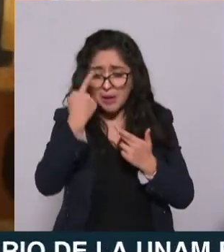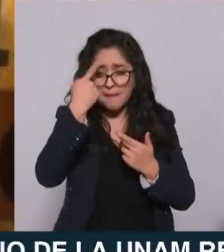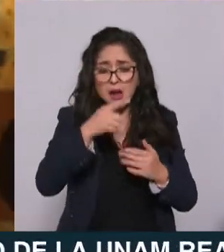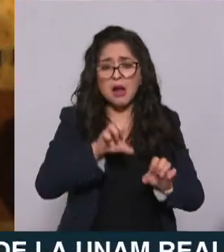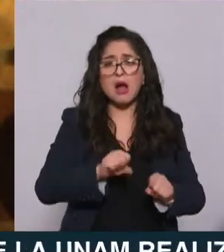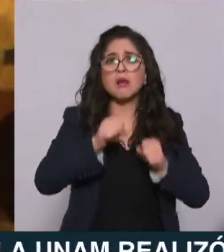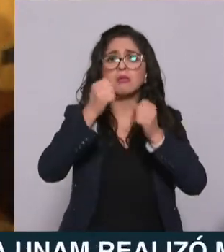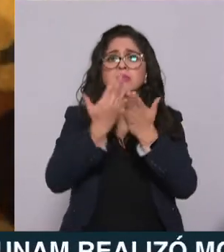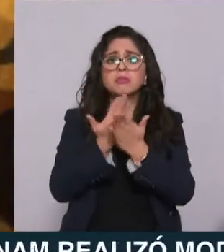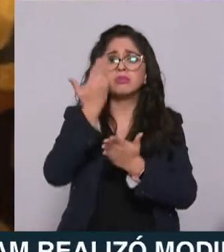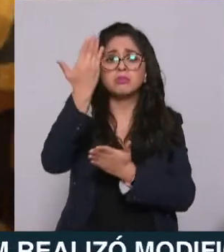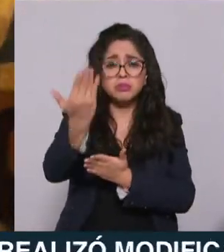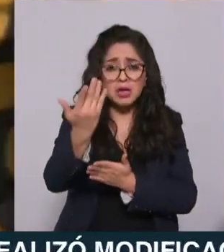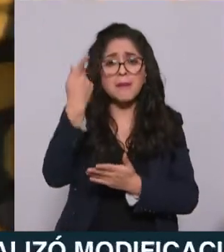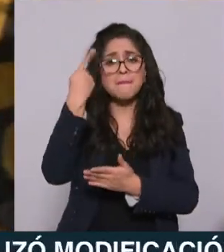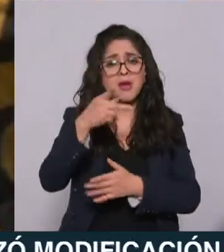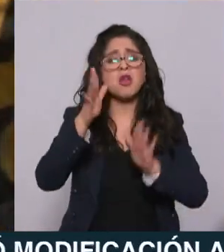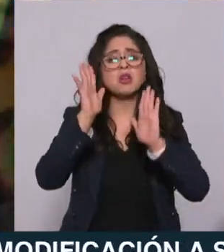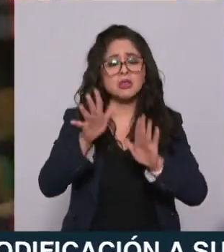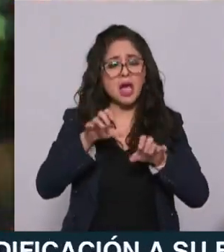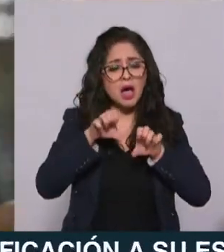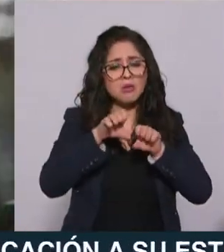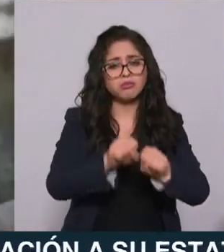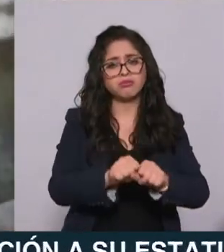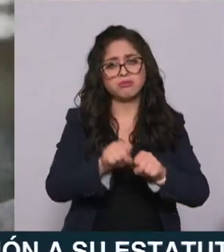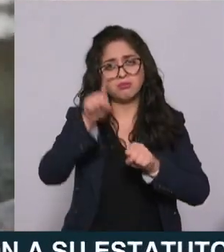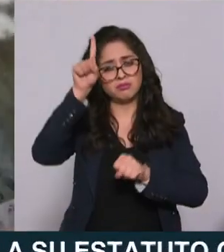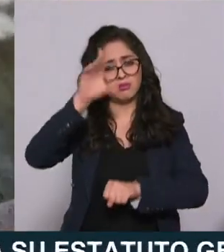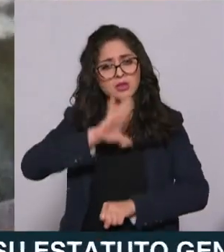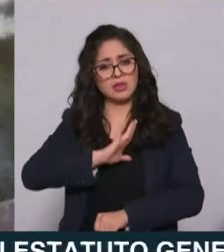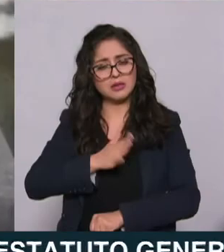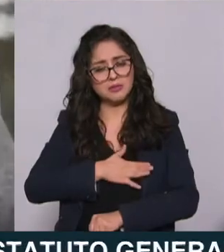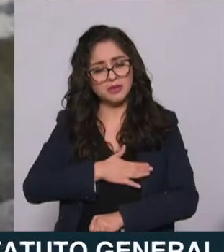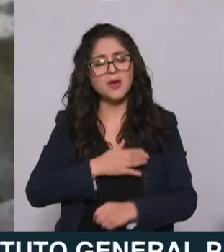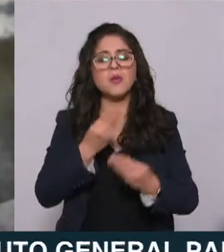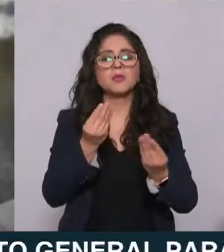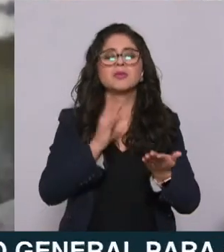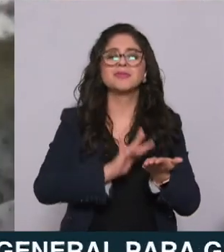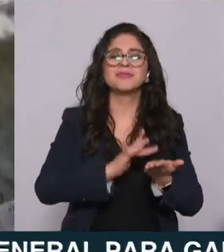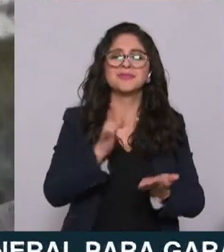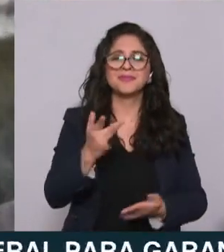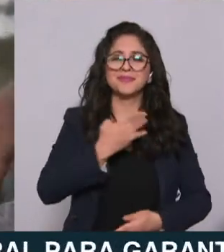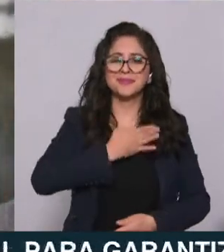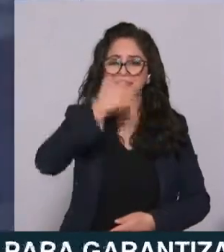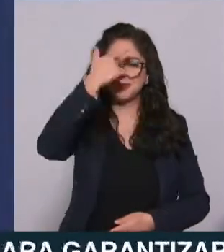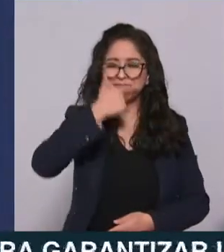orden para cualquier cosa. Ahí está la detención por lo pronto. Muchas gracias. A ustedes, buenas noches. Gracias, Ricardo, muy buenas noches.